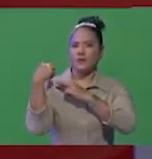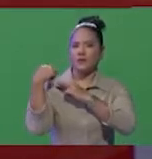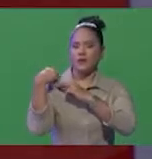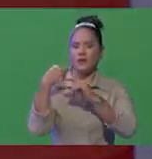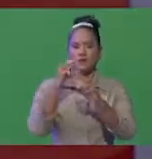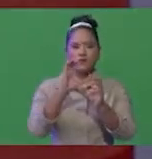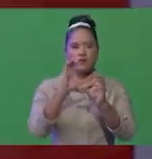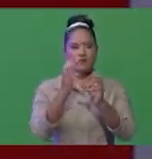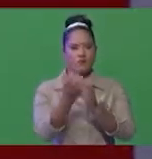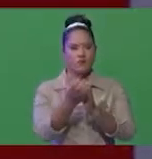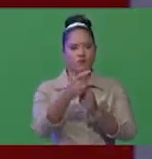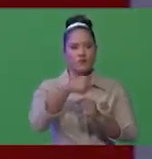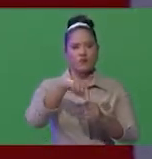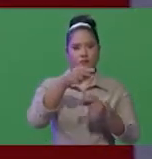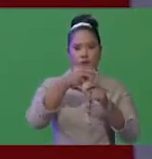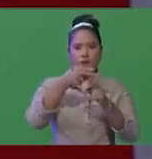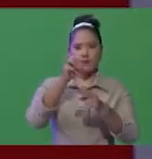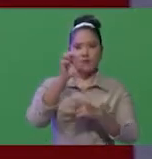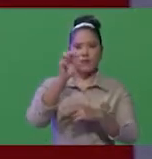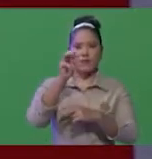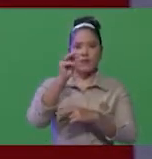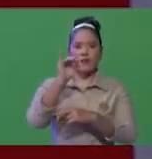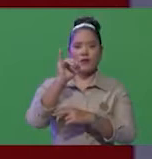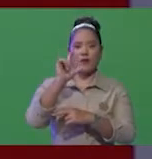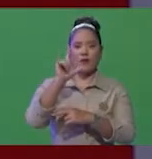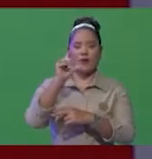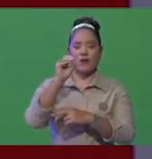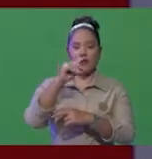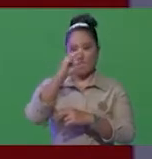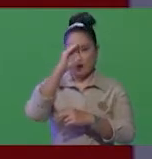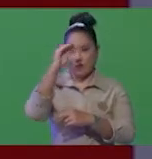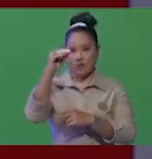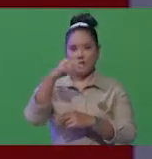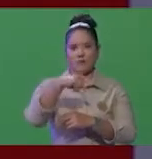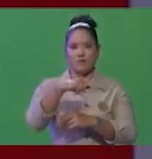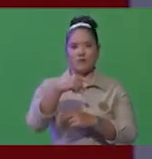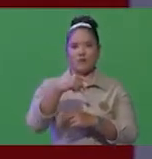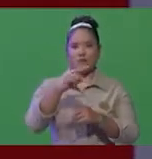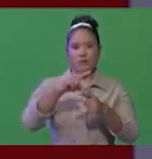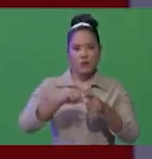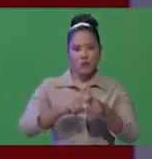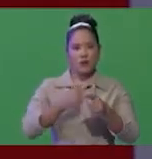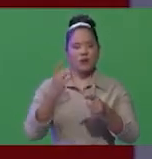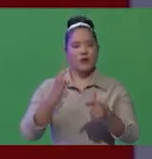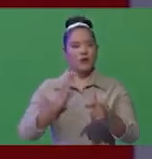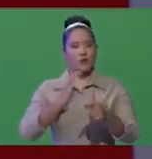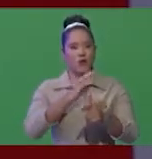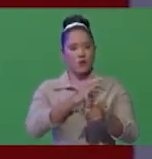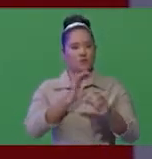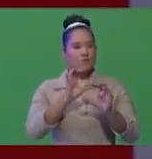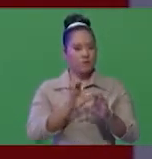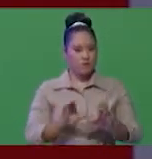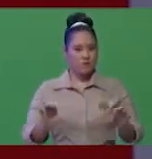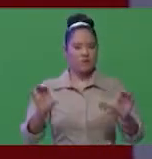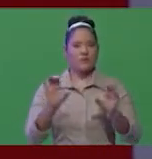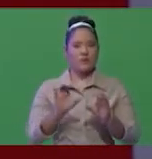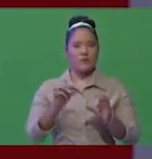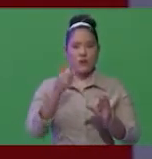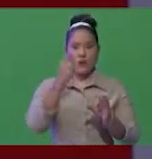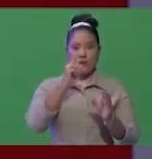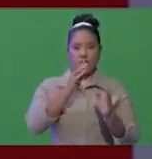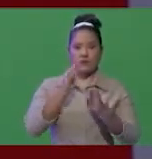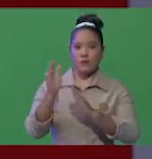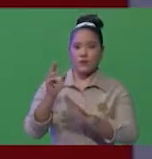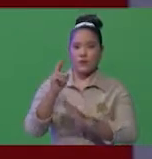fallecido Emilio Reyes y Mario Bernosch, quien inició con su comité de gestión, y ya para el